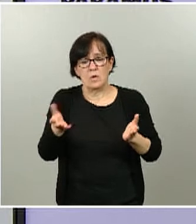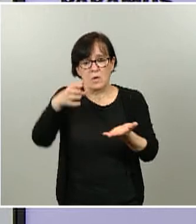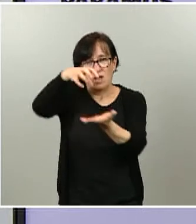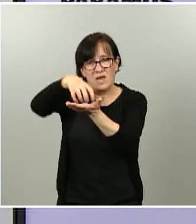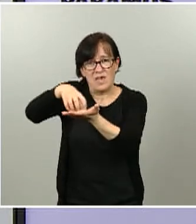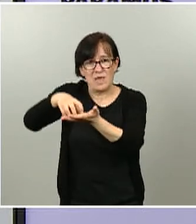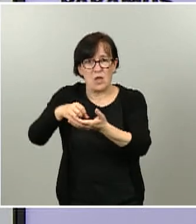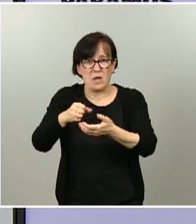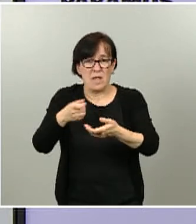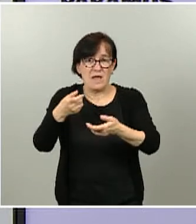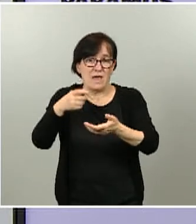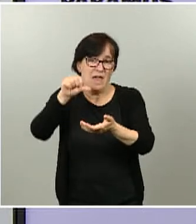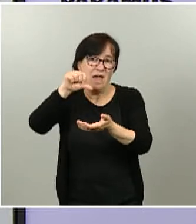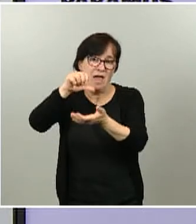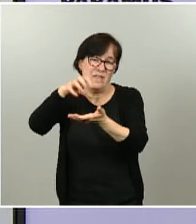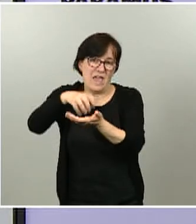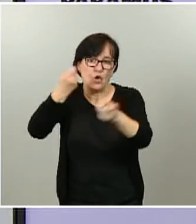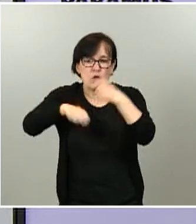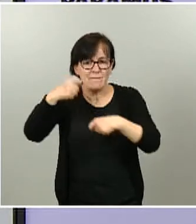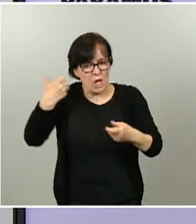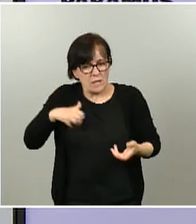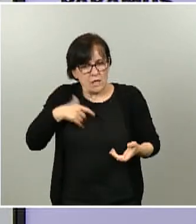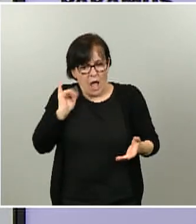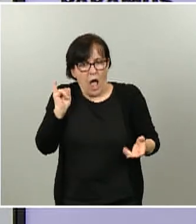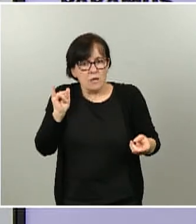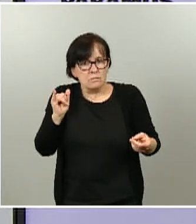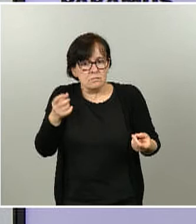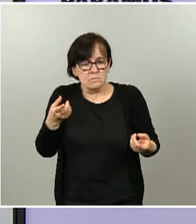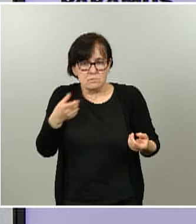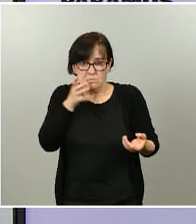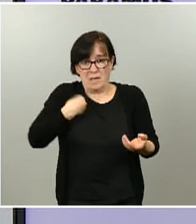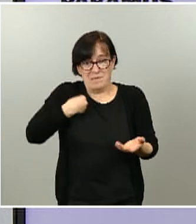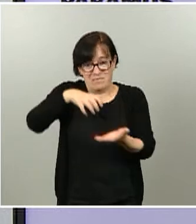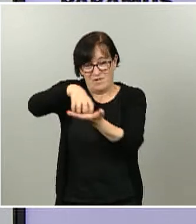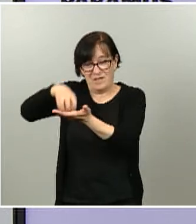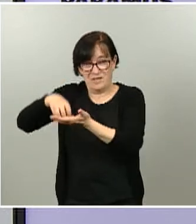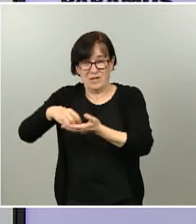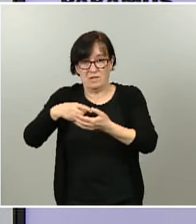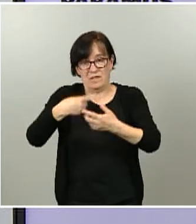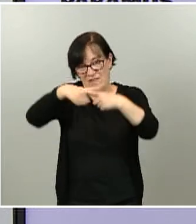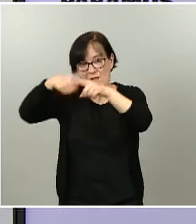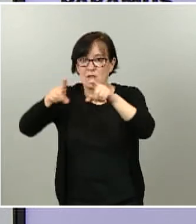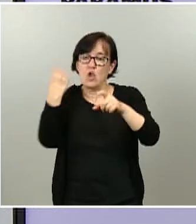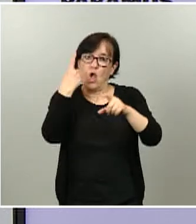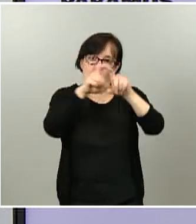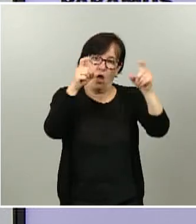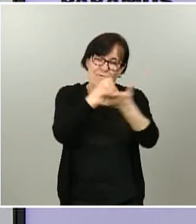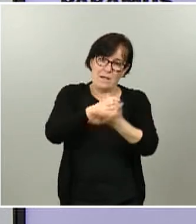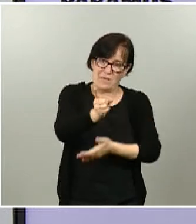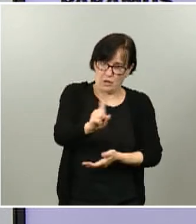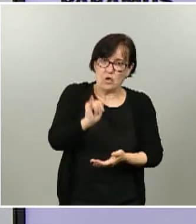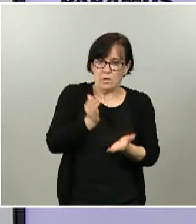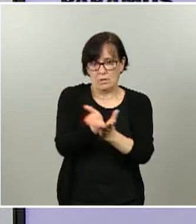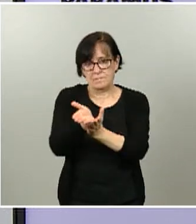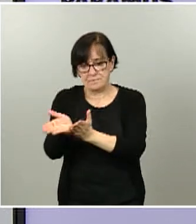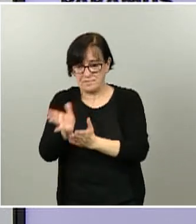venta, ya de hecho están disponibles en estos focos de distribución y saben ustedes también que desde ya hace